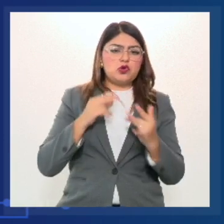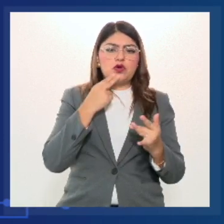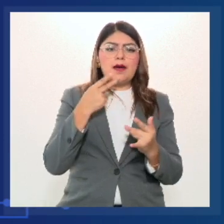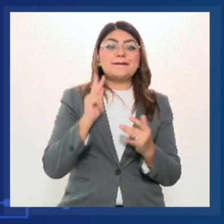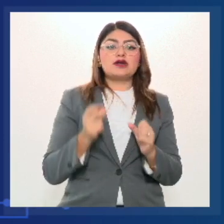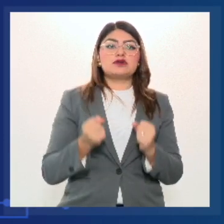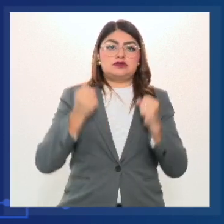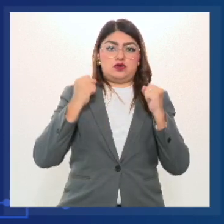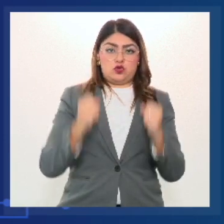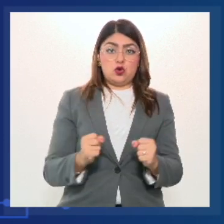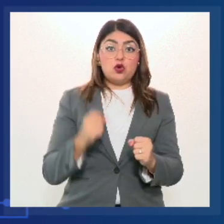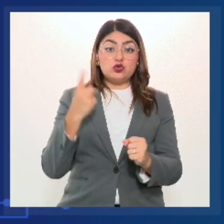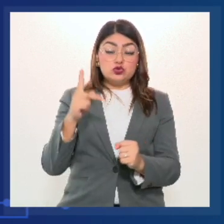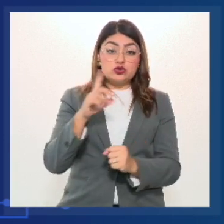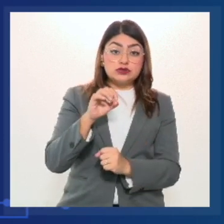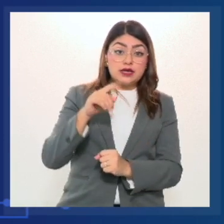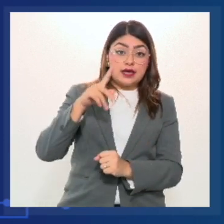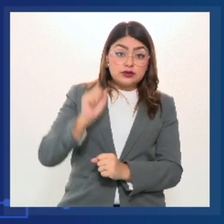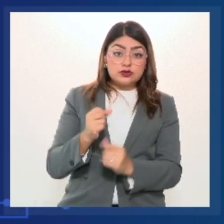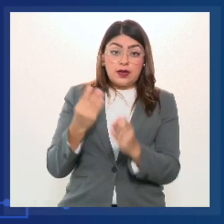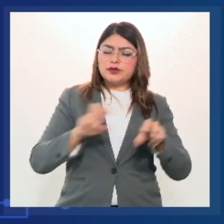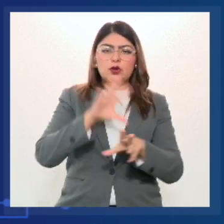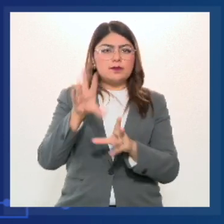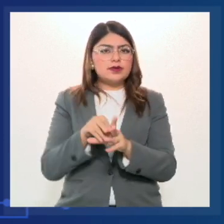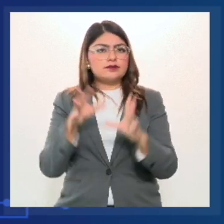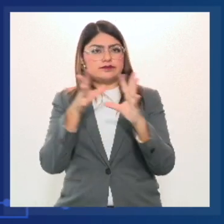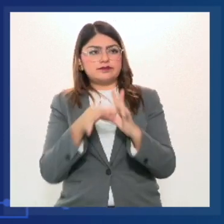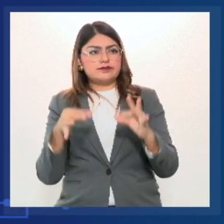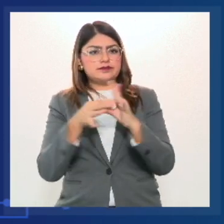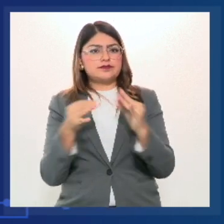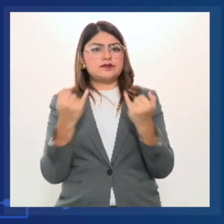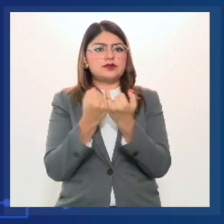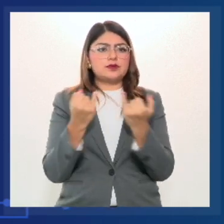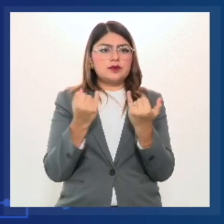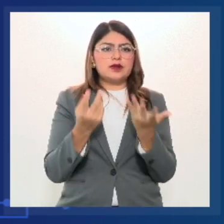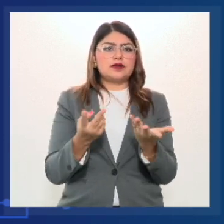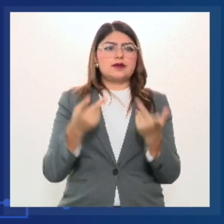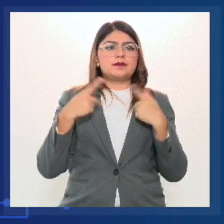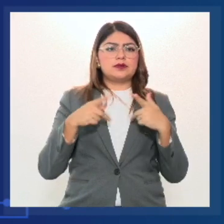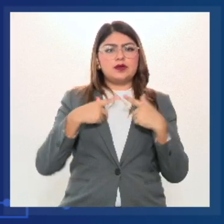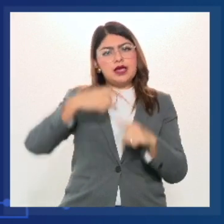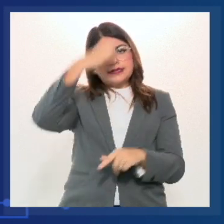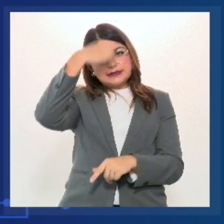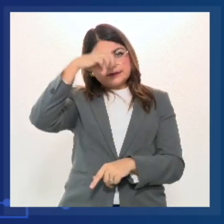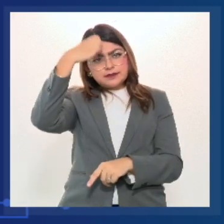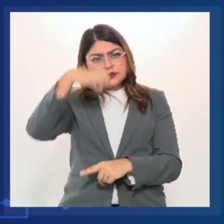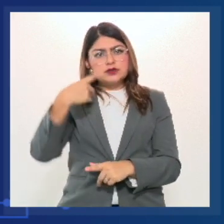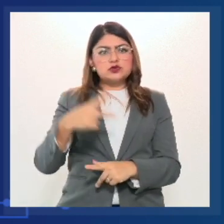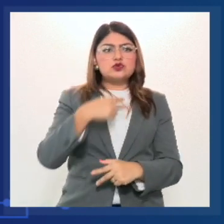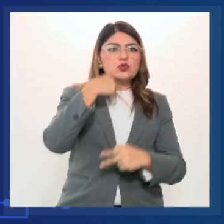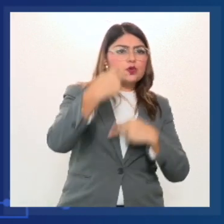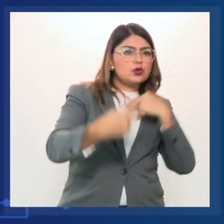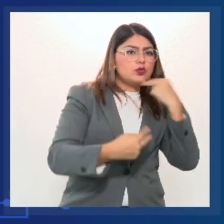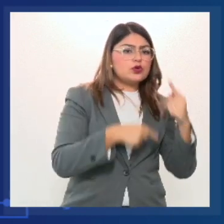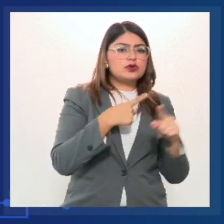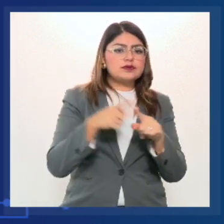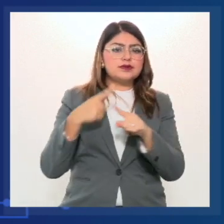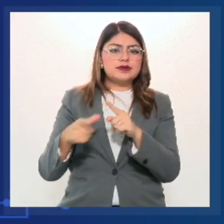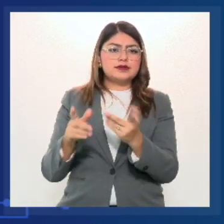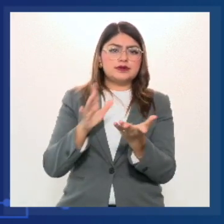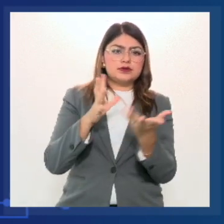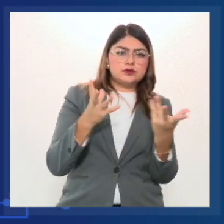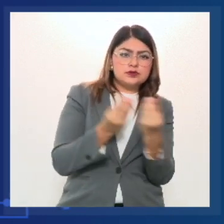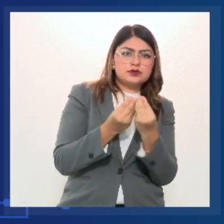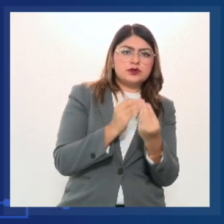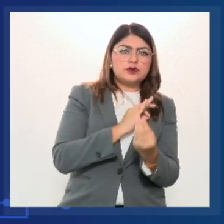privacidad estén plenamente resguardados. Con la suma de voces de expertos, buscaremos posicionar en